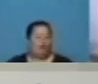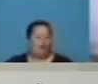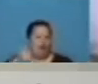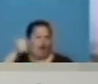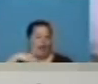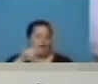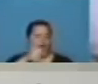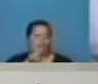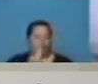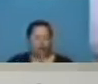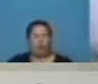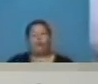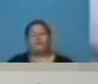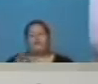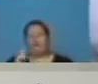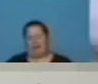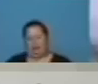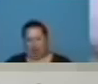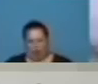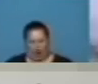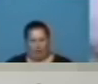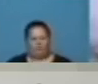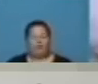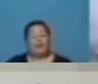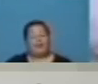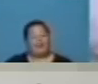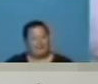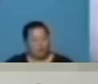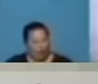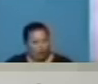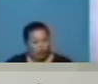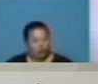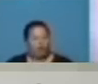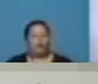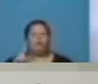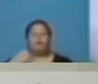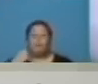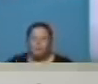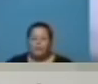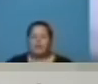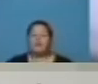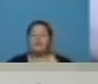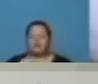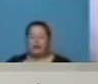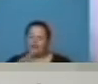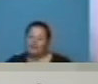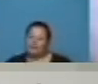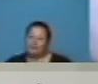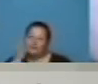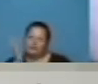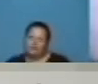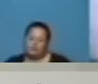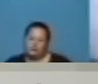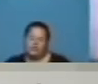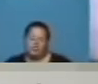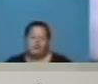de Juan Mansur irreversible. Esa situación comenzó a ser hostigada, castigada y